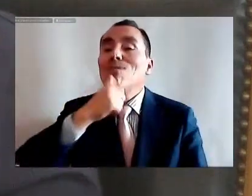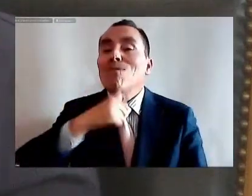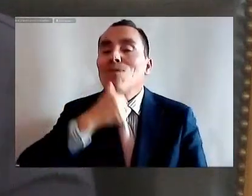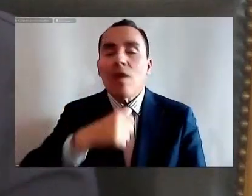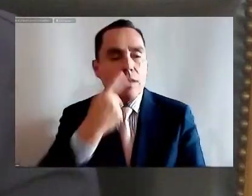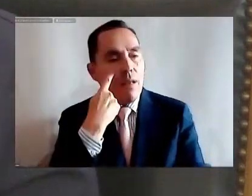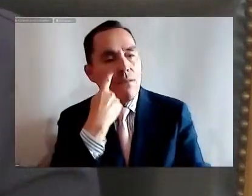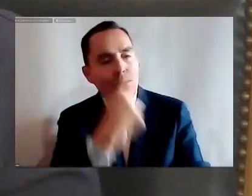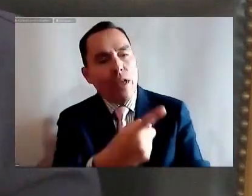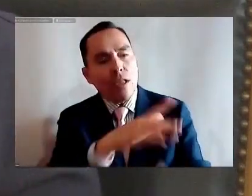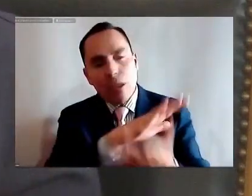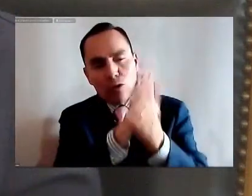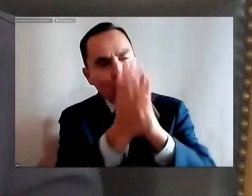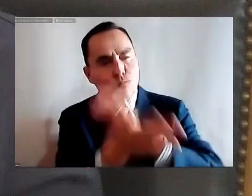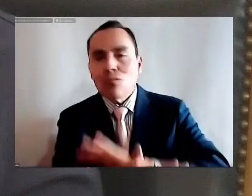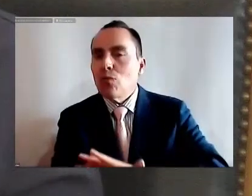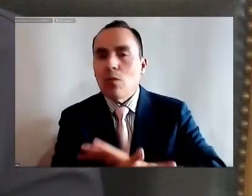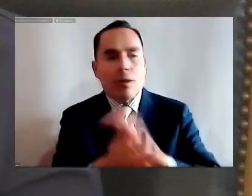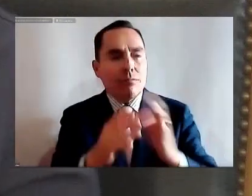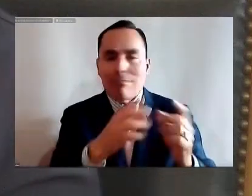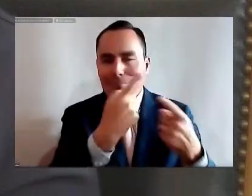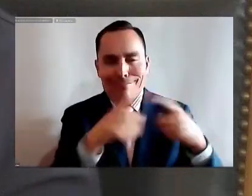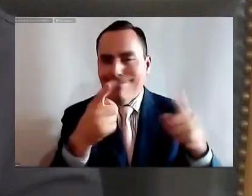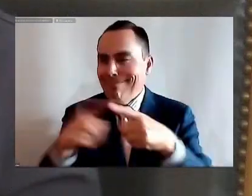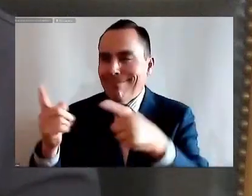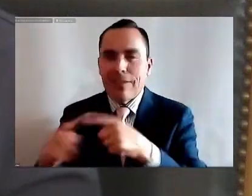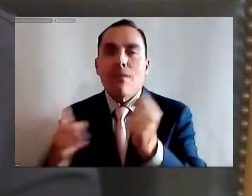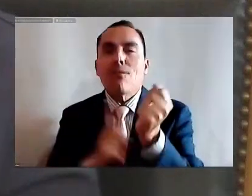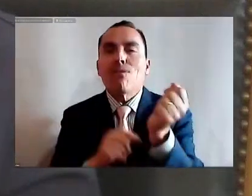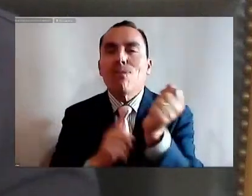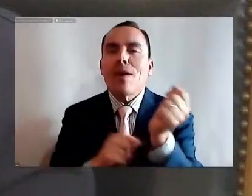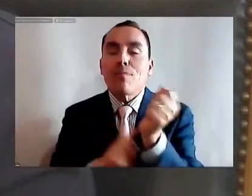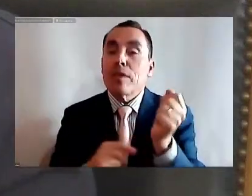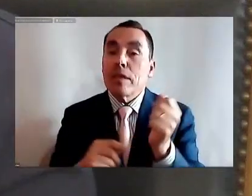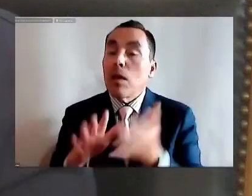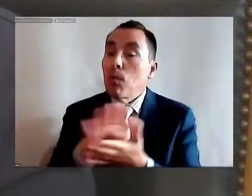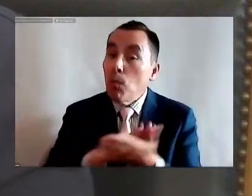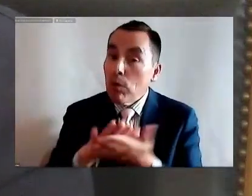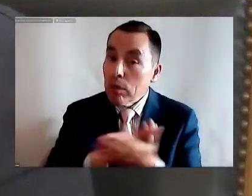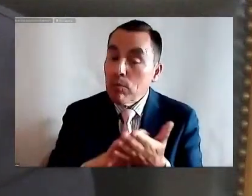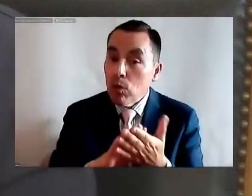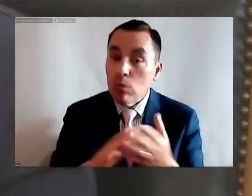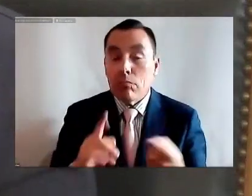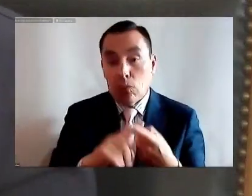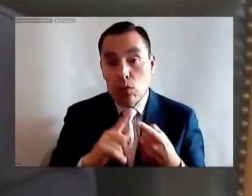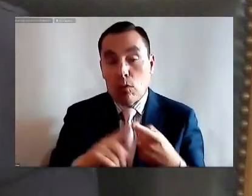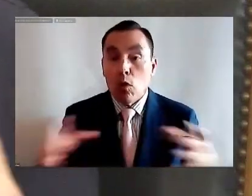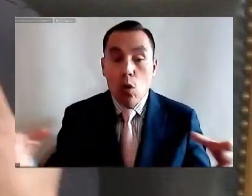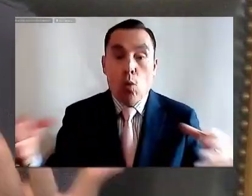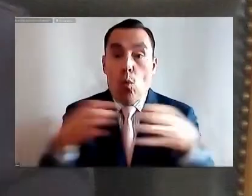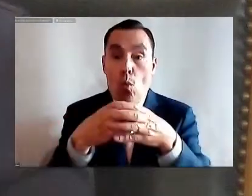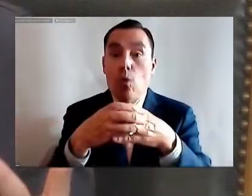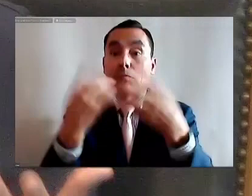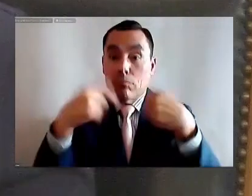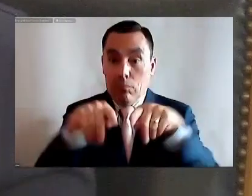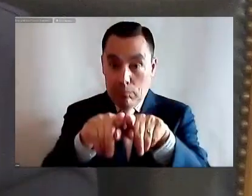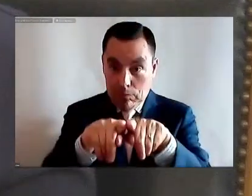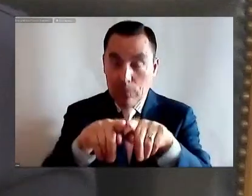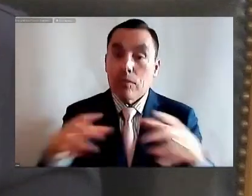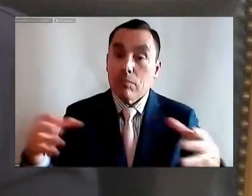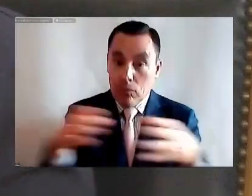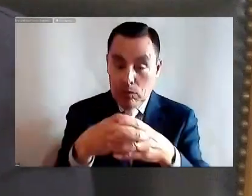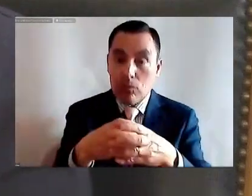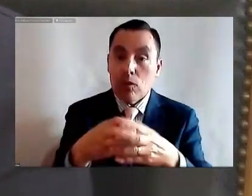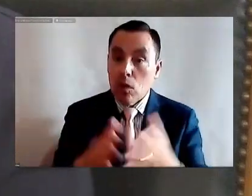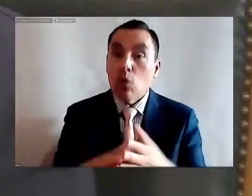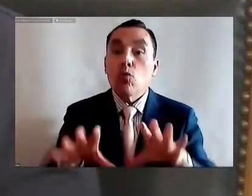de hacer familia. Y acá estamos pensando en la convivencia de hecho. La convivencia, de hecho, ha aumentado progresivamente